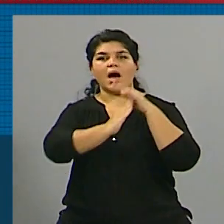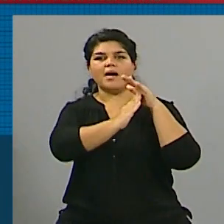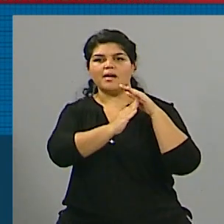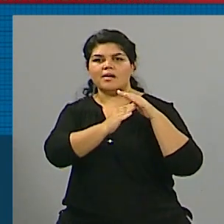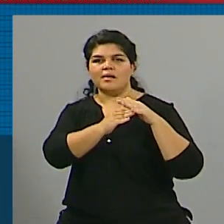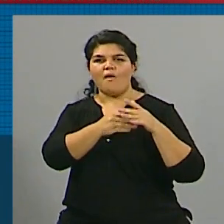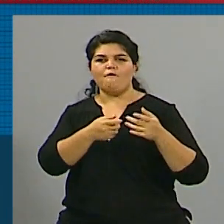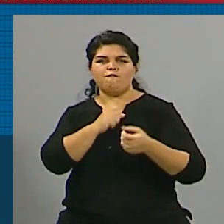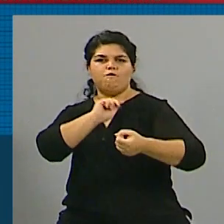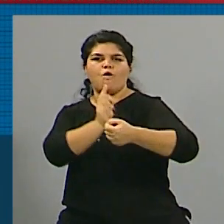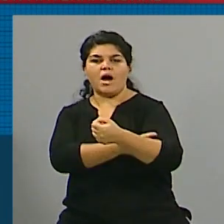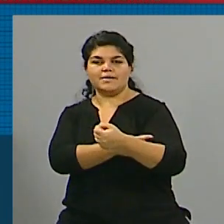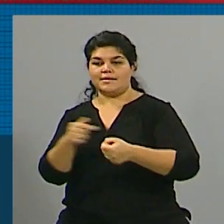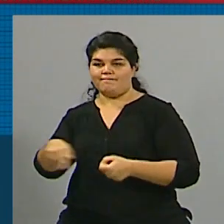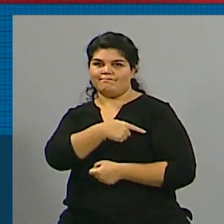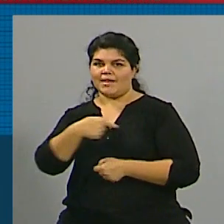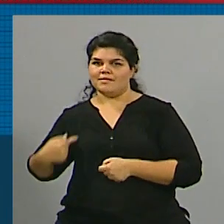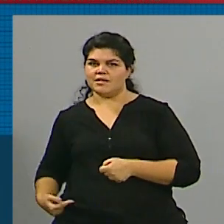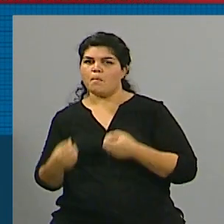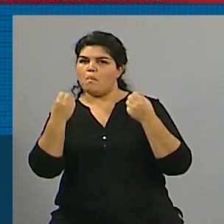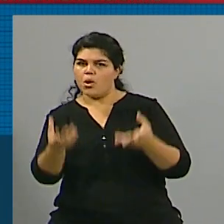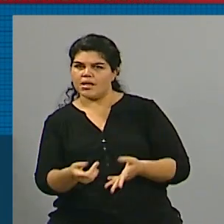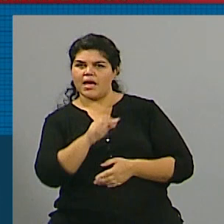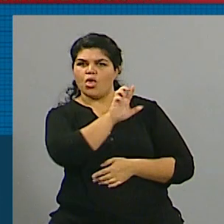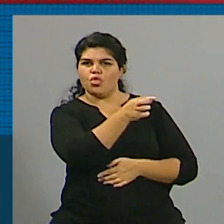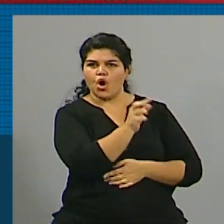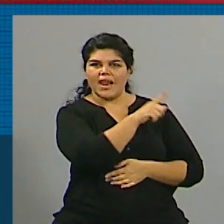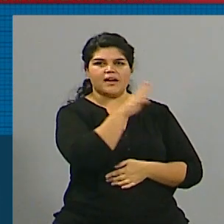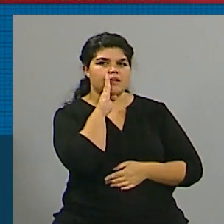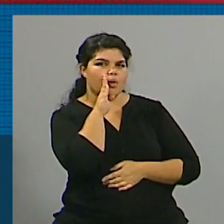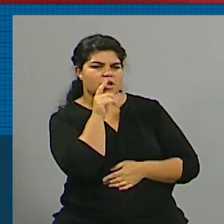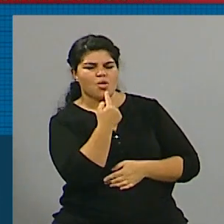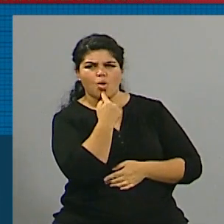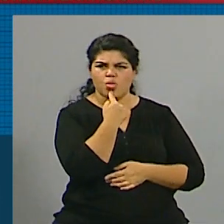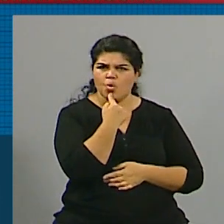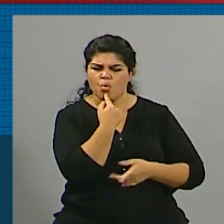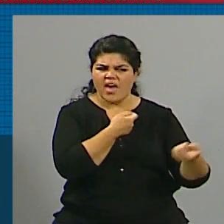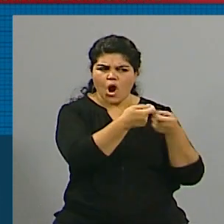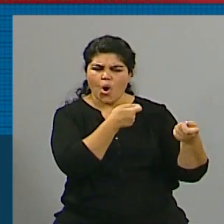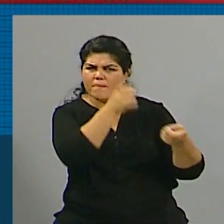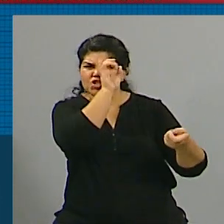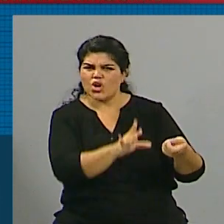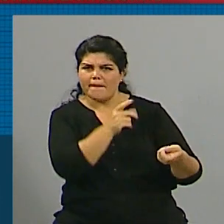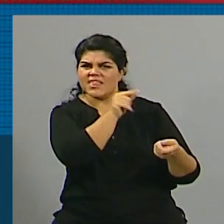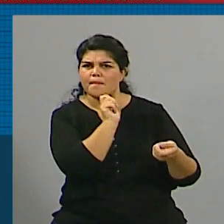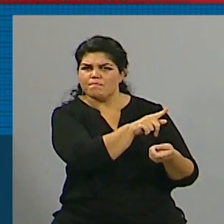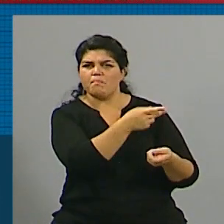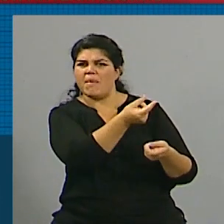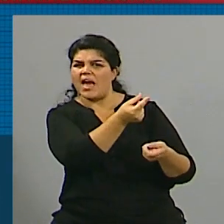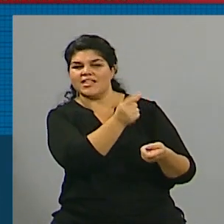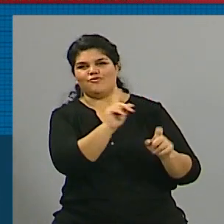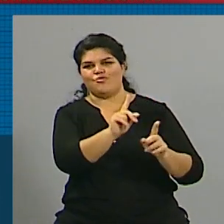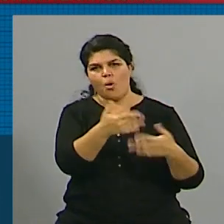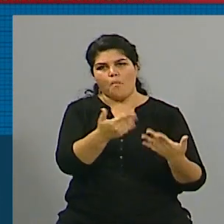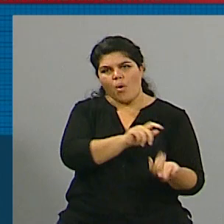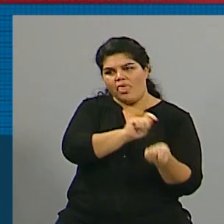pasar. No estoy planteando que algo en lo inmediato, pero ya hay una discusión donde varios son los países que empiezan a pensar en el yuan como una moneda